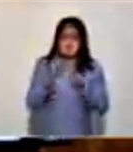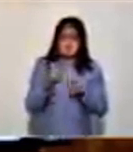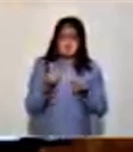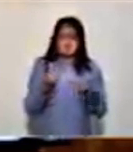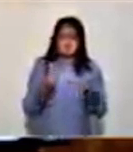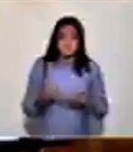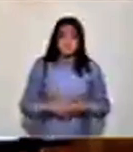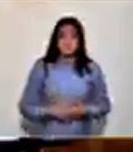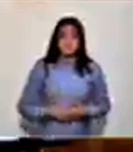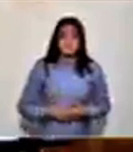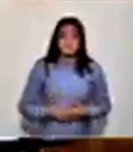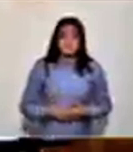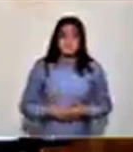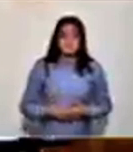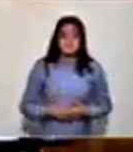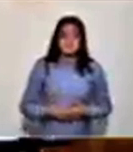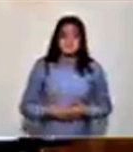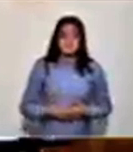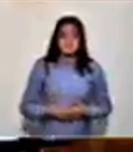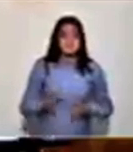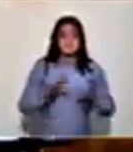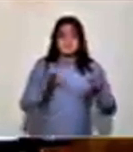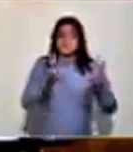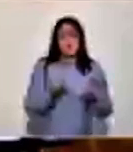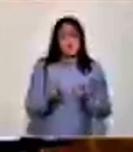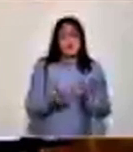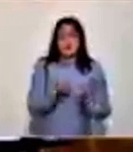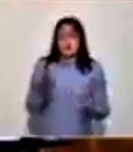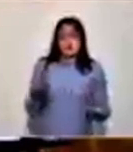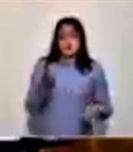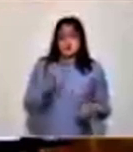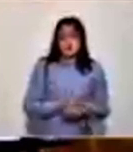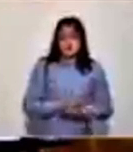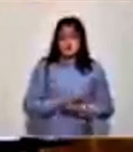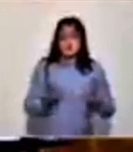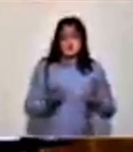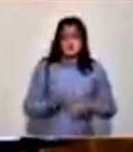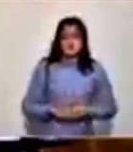Sí, no, ya no. Ya no se puede de otra forma, ¿eh?